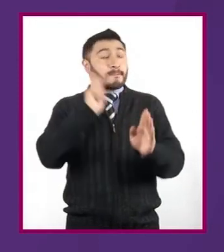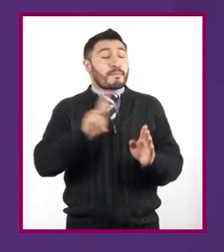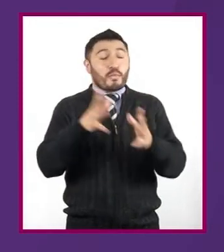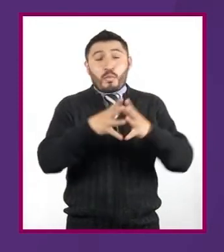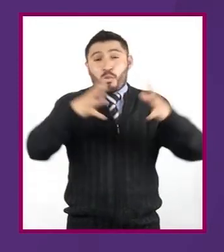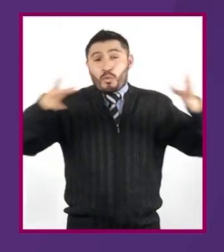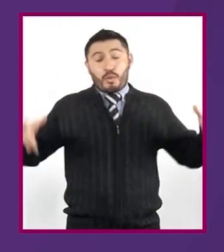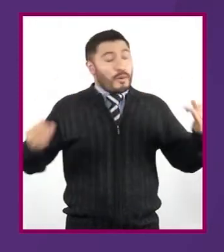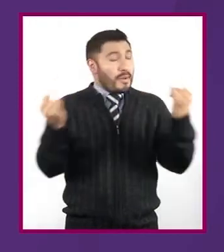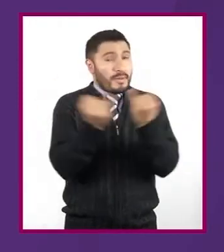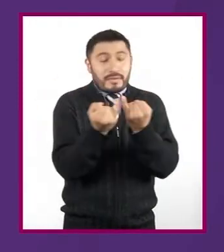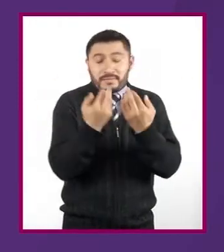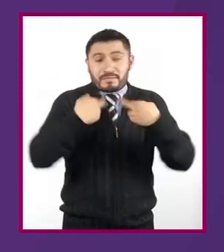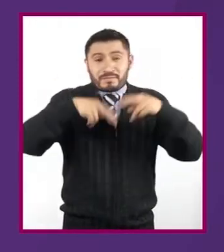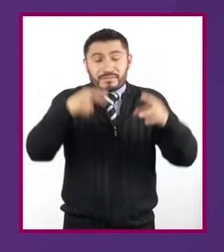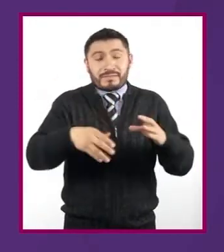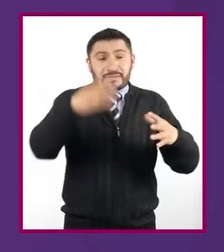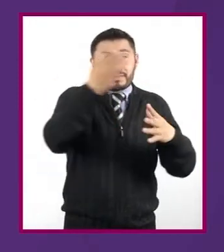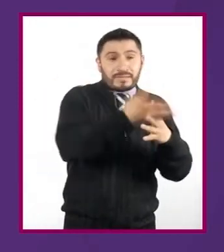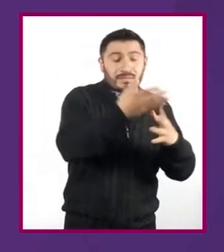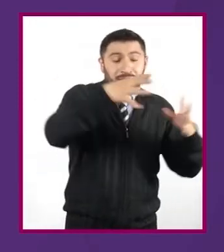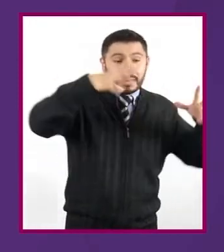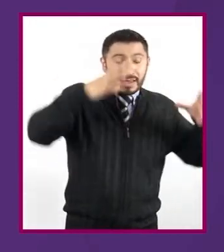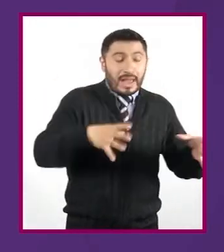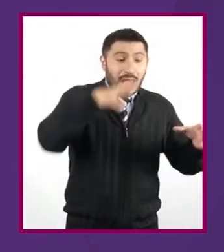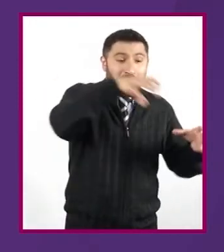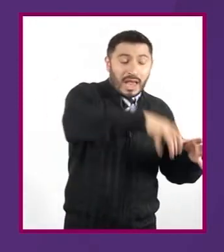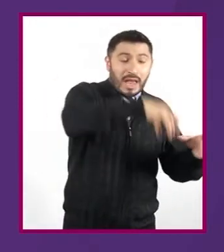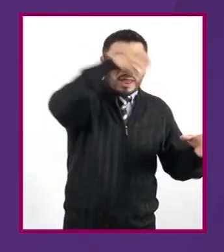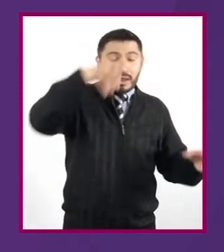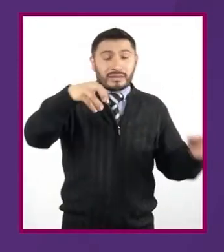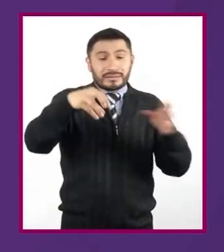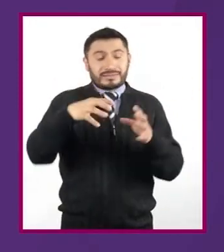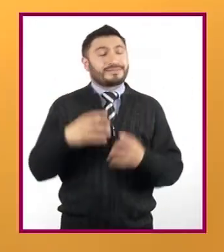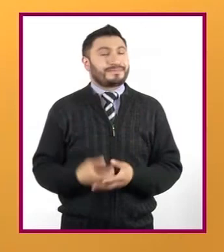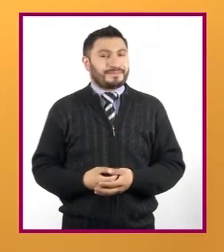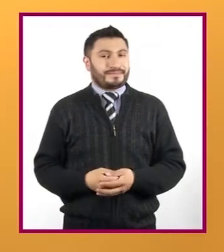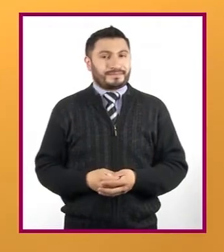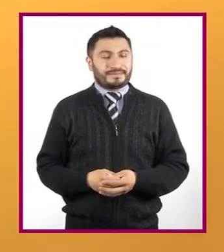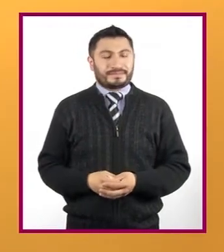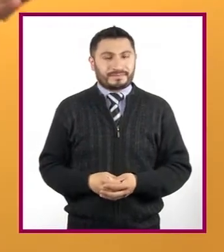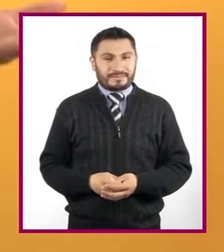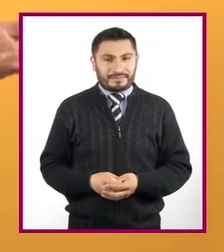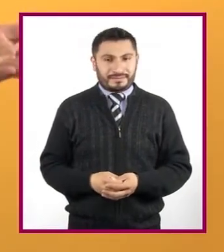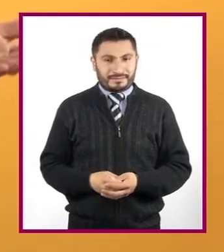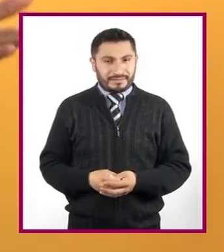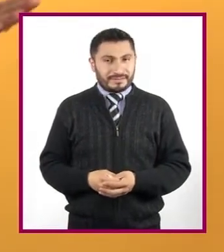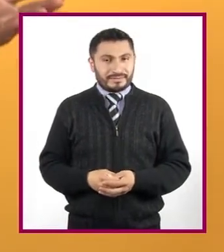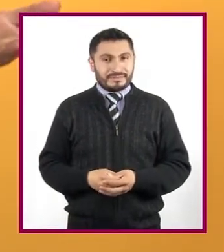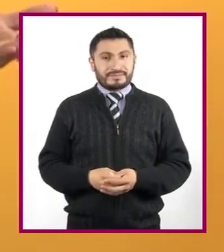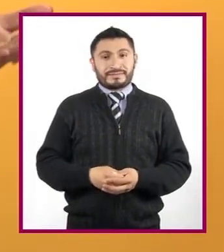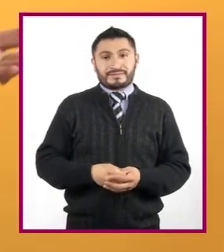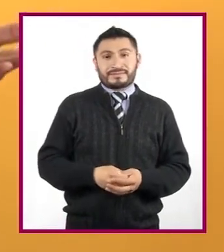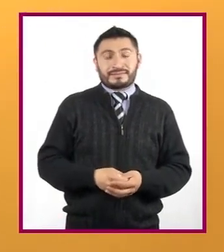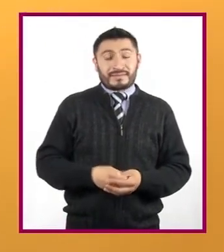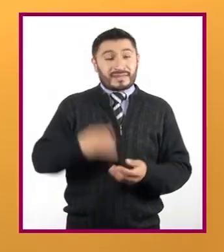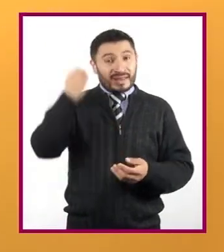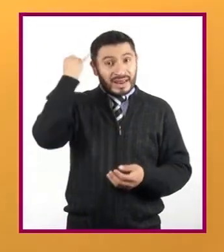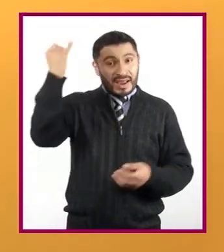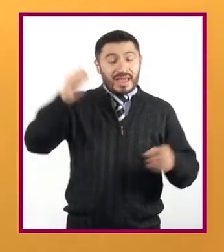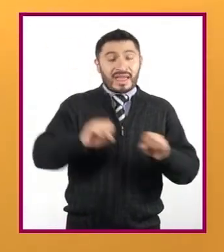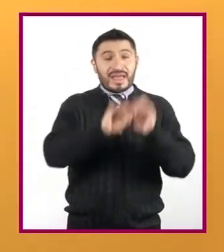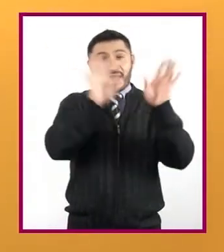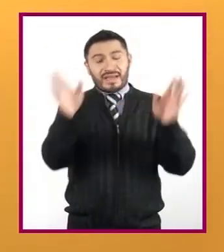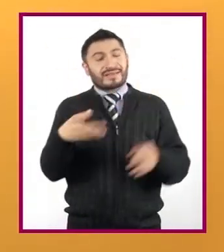vez representa un porcentaje menor de dicha población. Para que tengan una mejor idea de